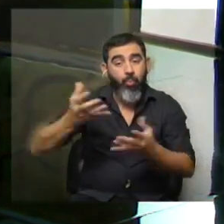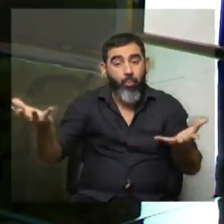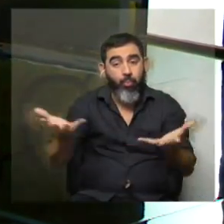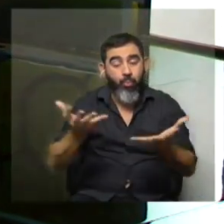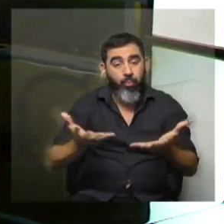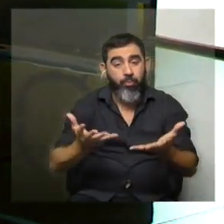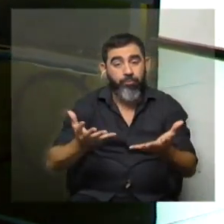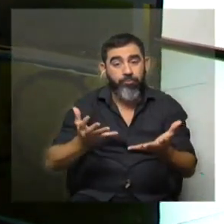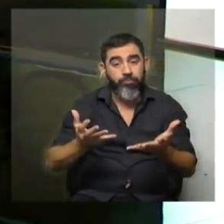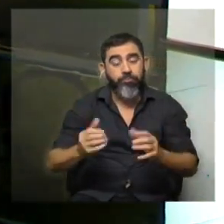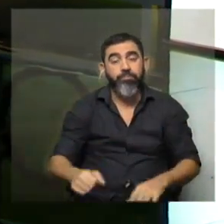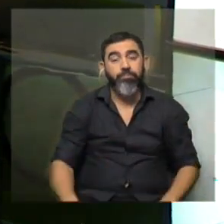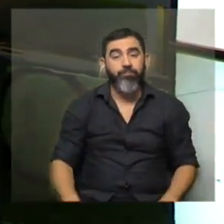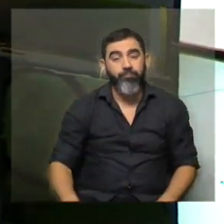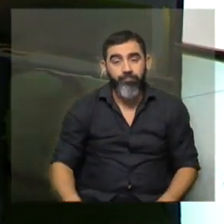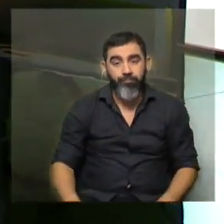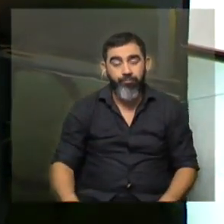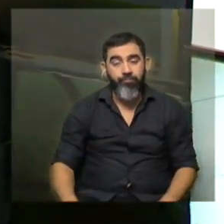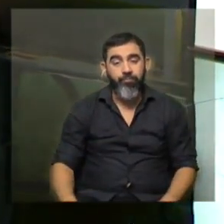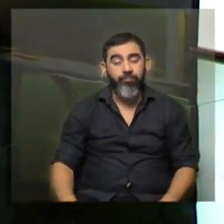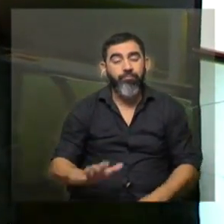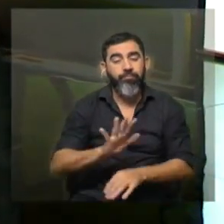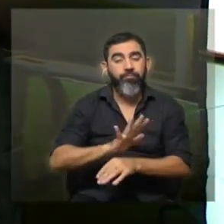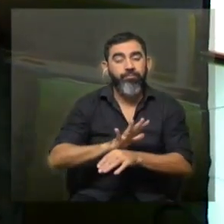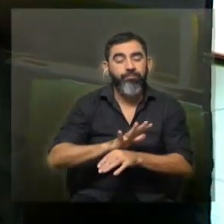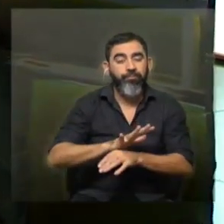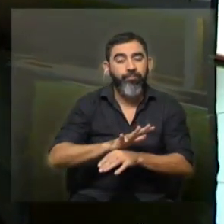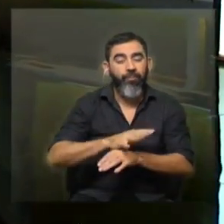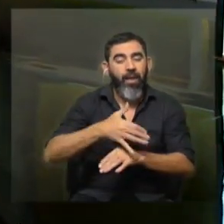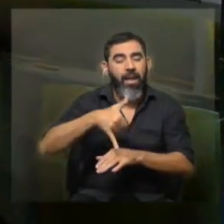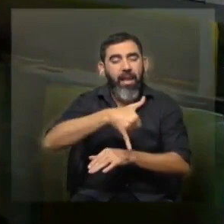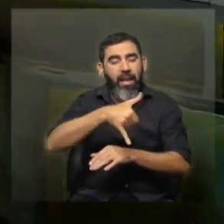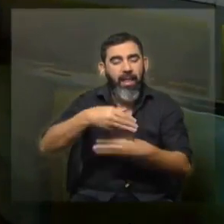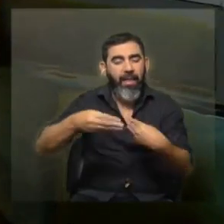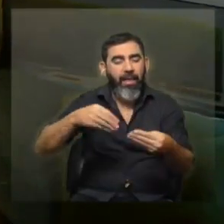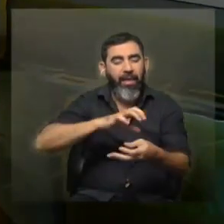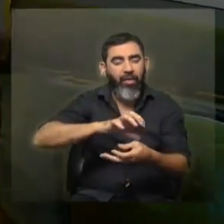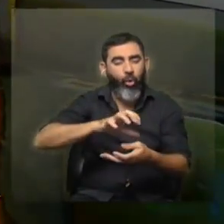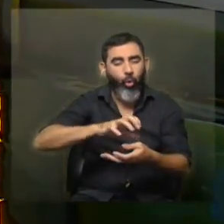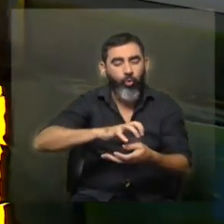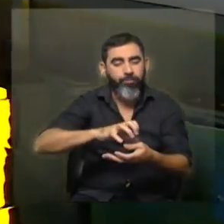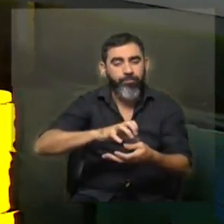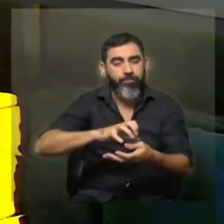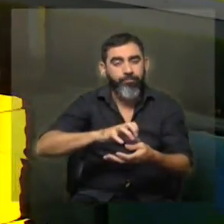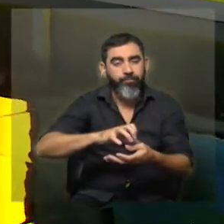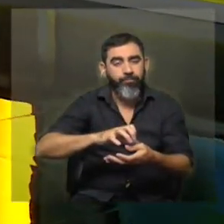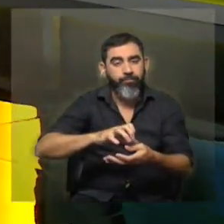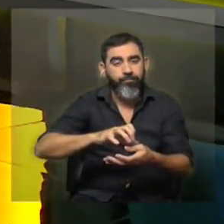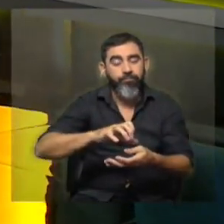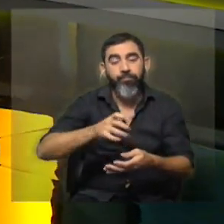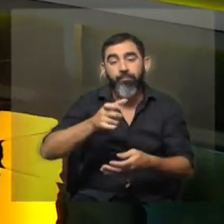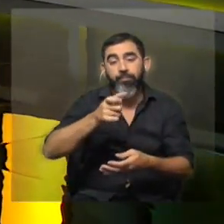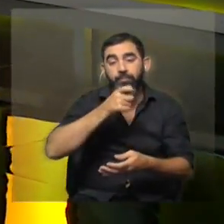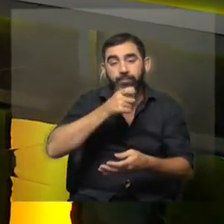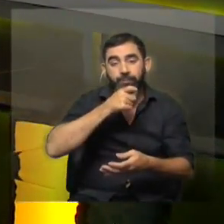forman ese saco como de una sustancia gelatinosa, que lo dejan en las rocas o en